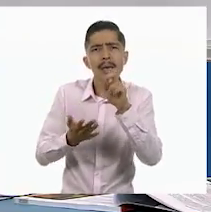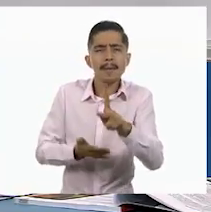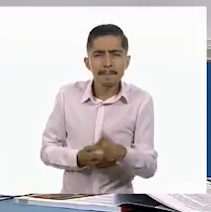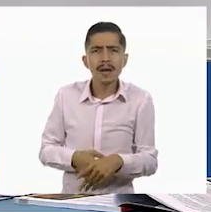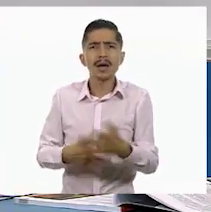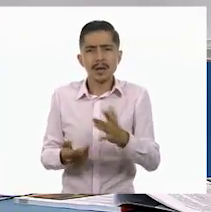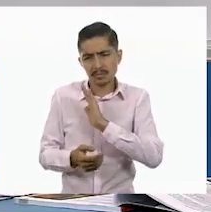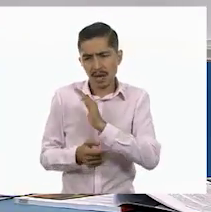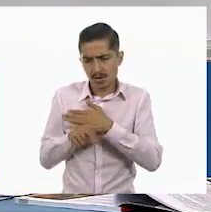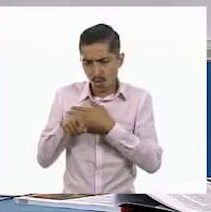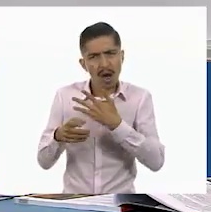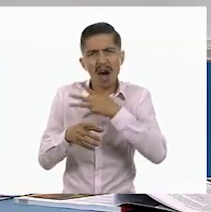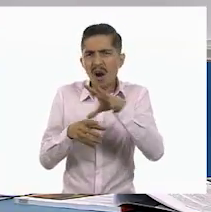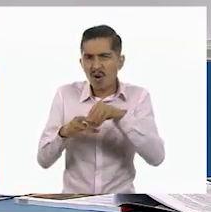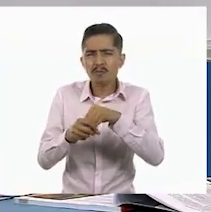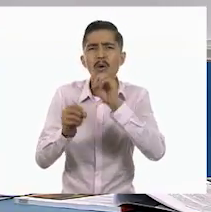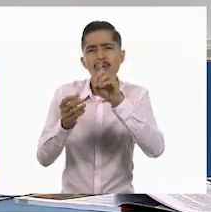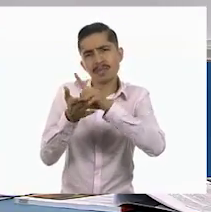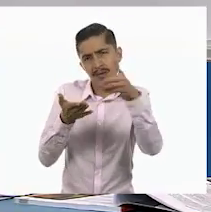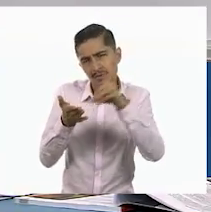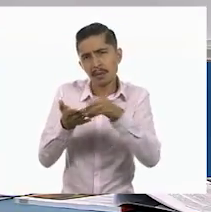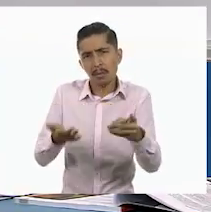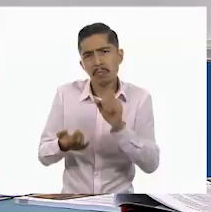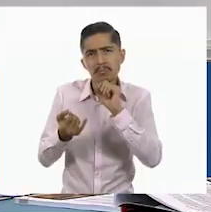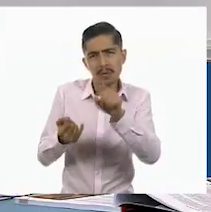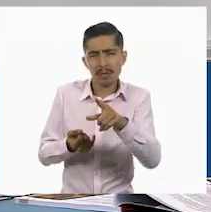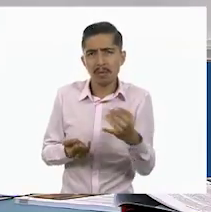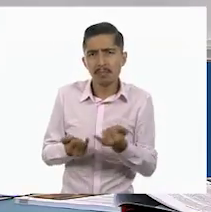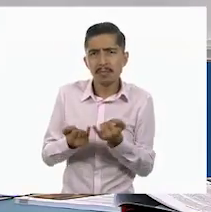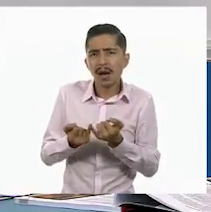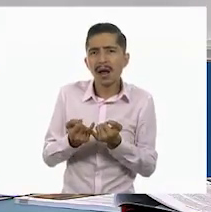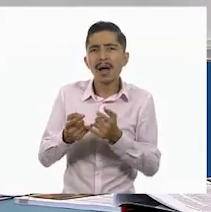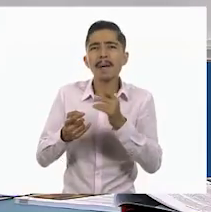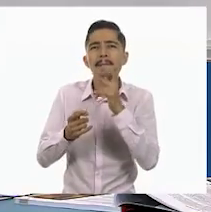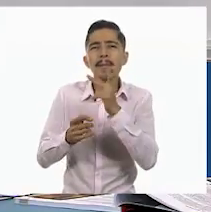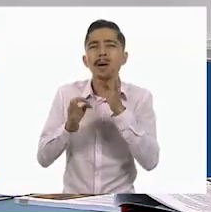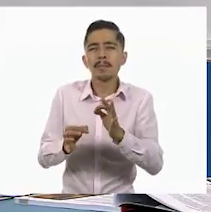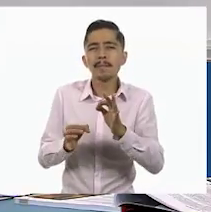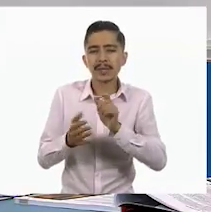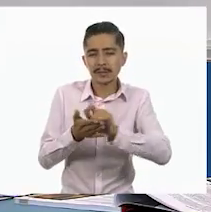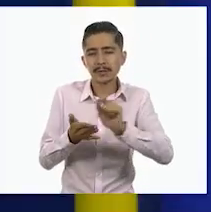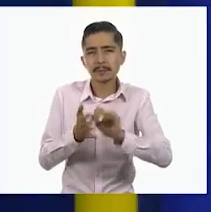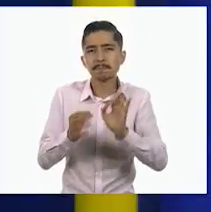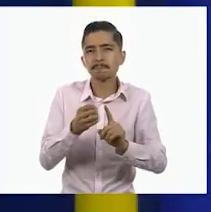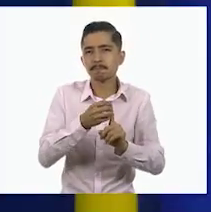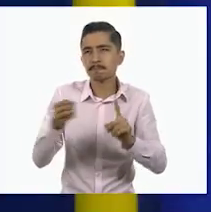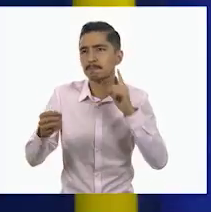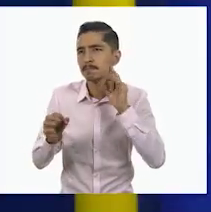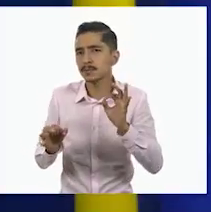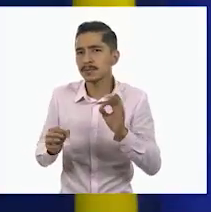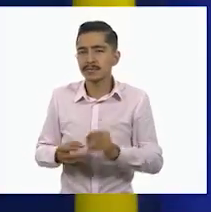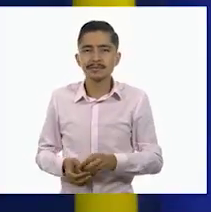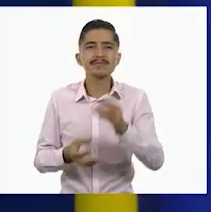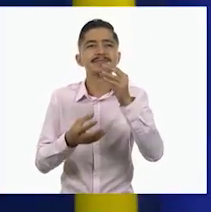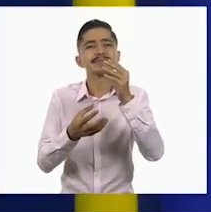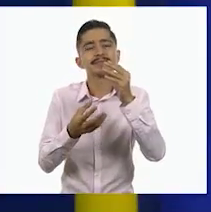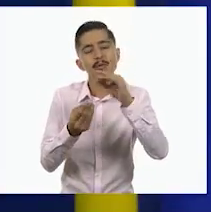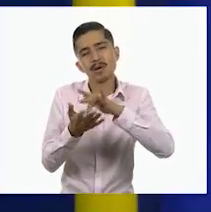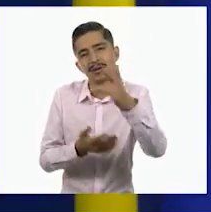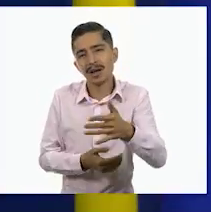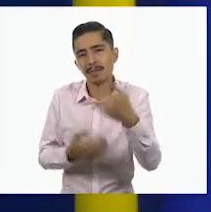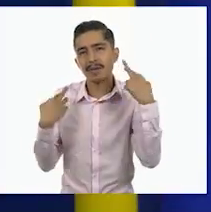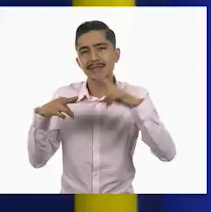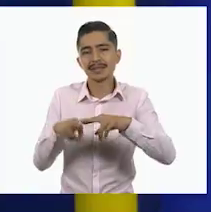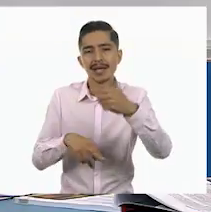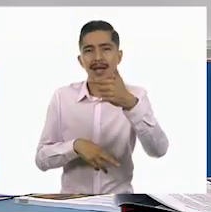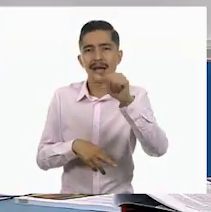libro de texto está todo y el diccionario pues para las cuestiones de ortografía. Perfecto. Pues maestra Gaby, como siempre, muchas